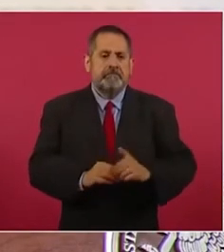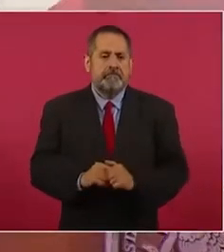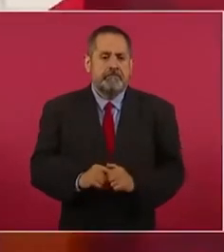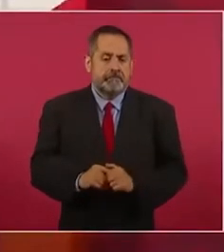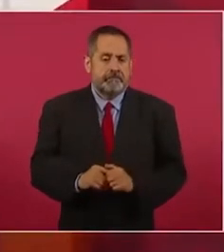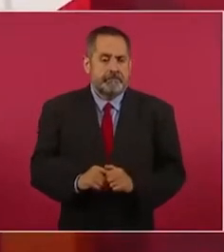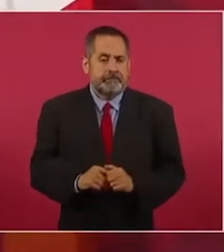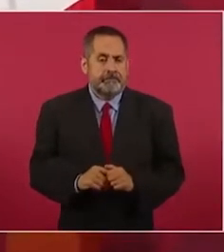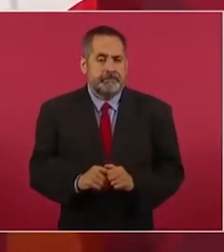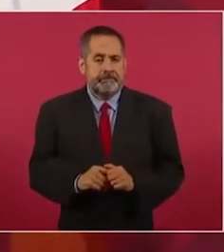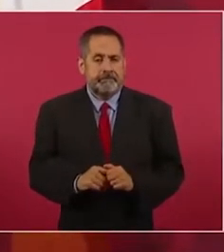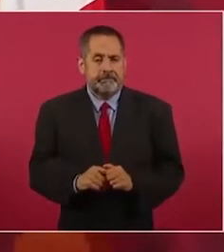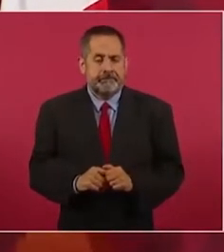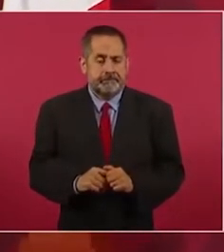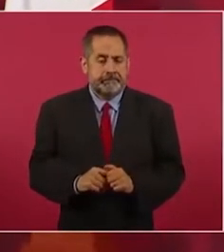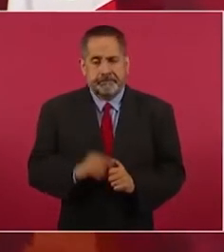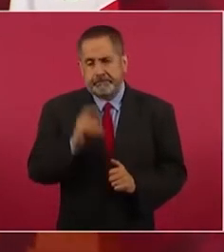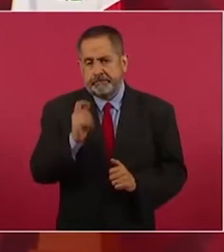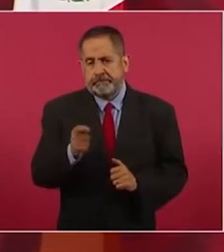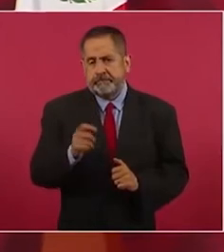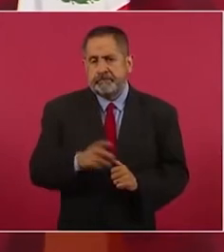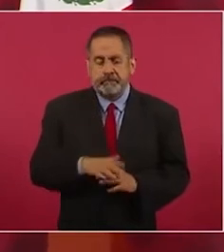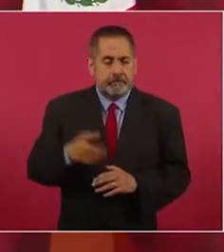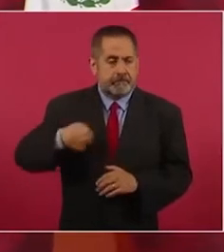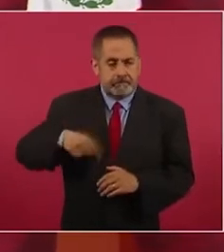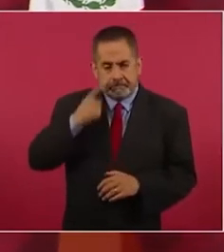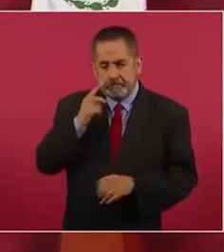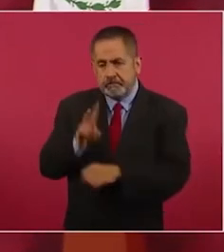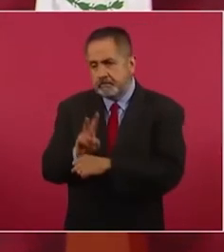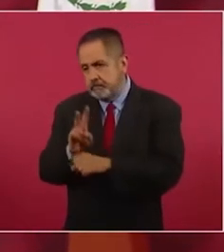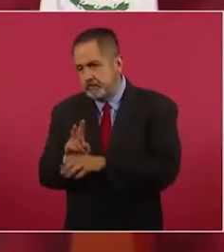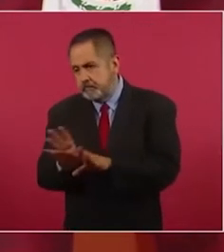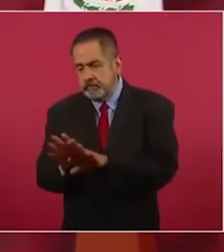Entonces, nada más estar pendiente,